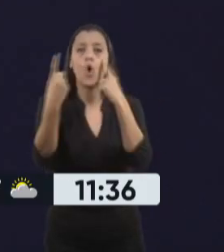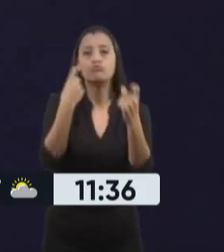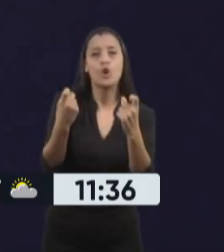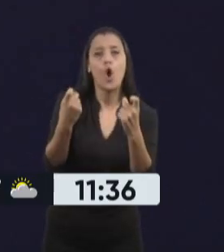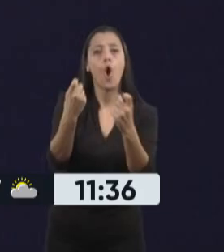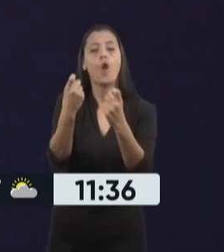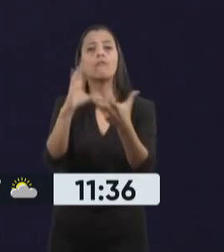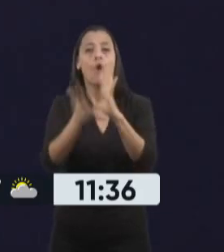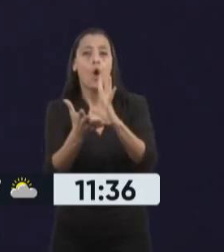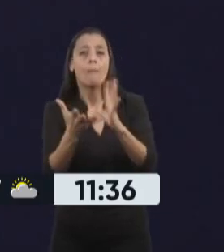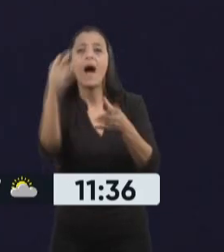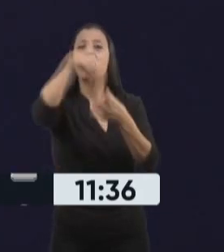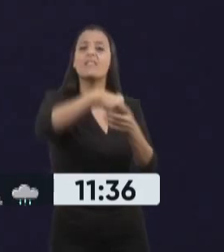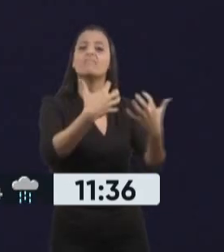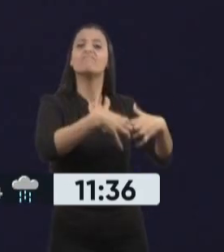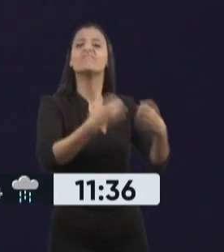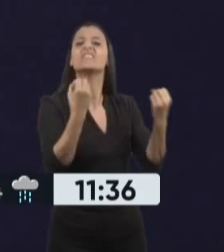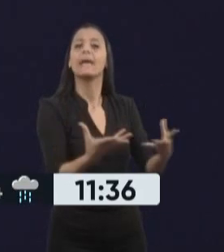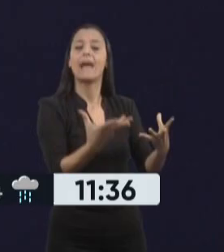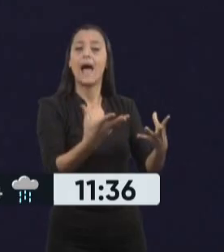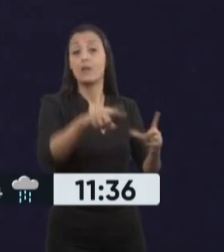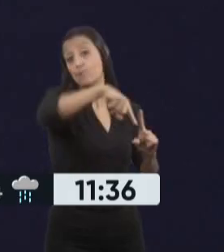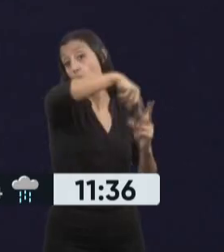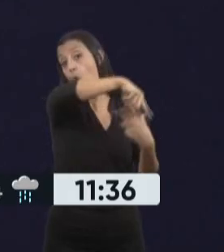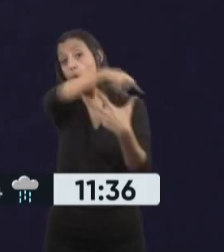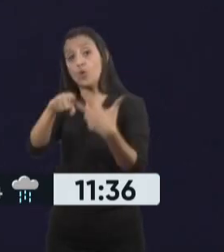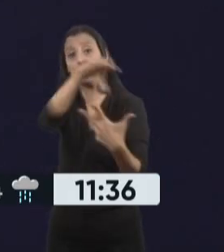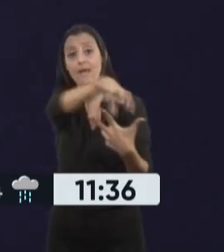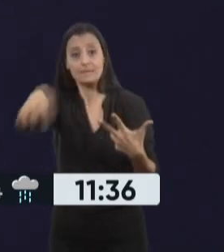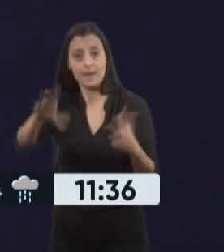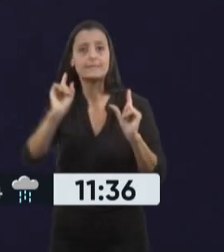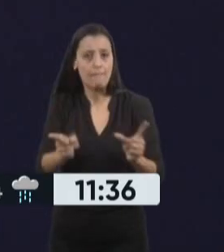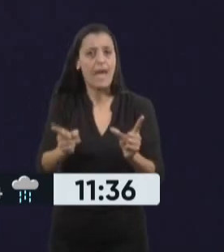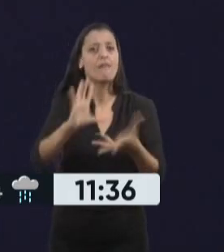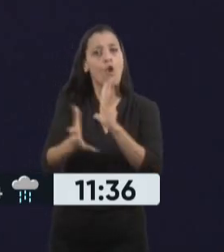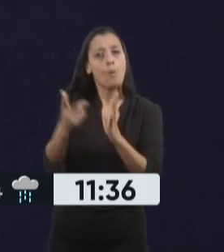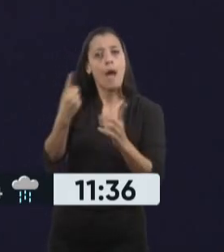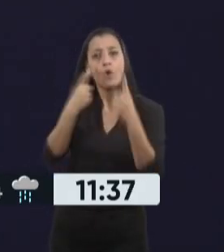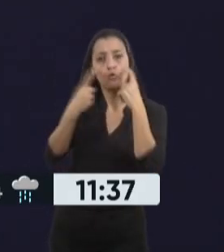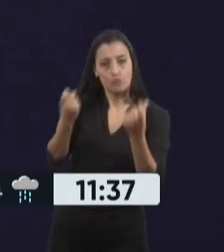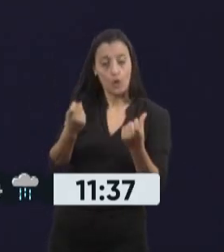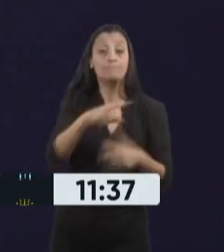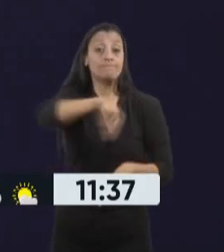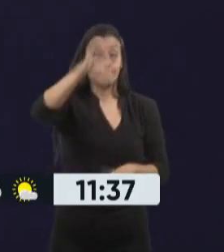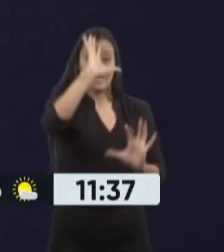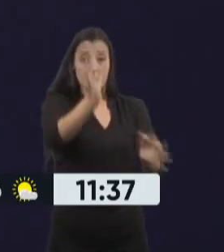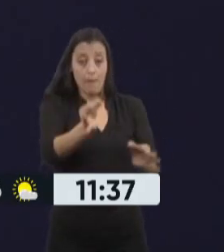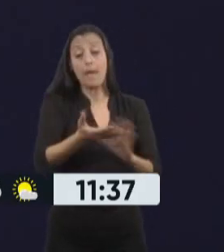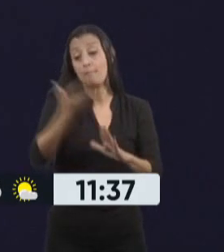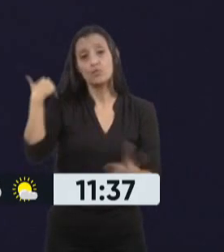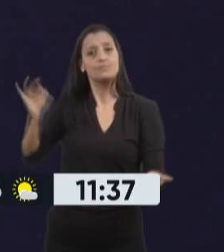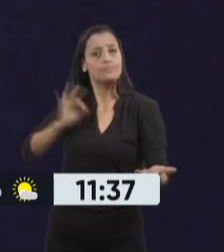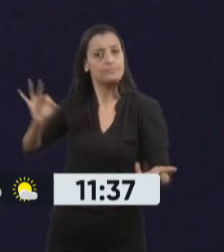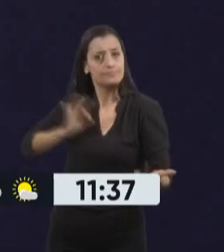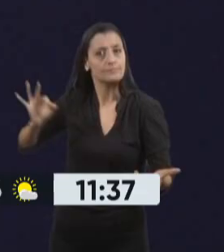controlar el funcionamiento de las otras tres agencias. Como sabemos, durante años la